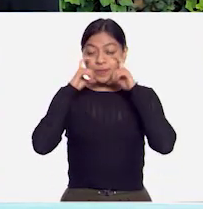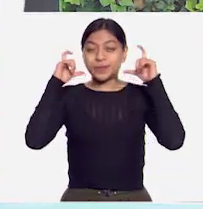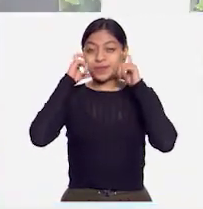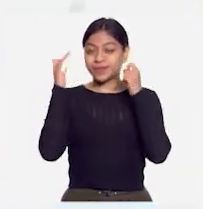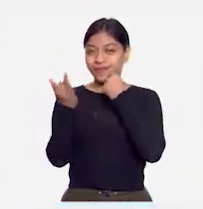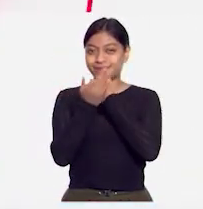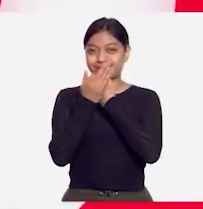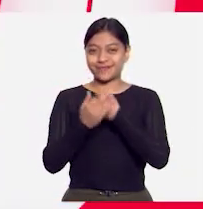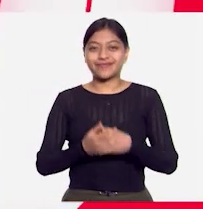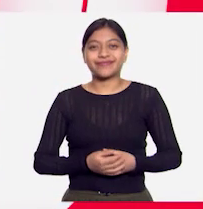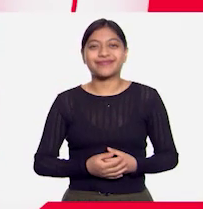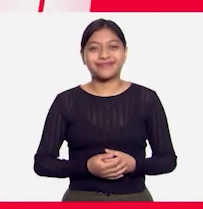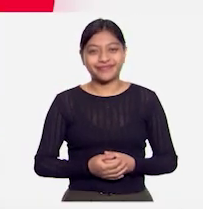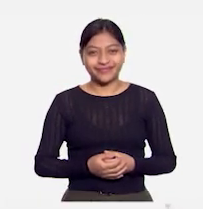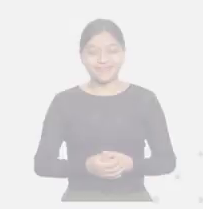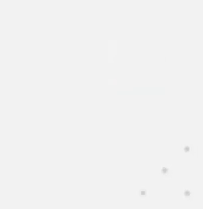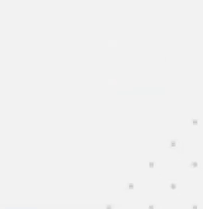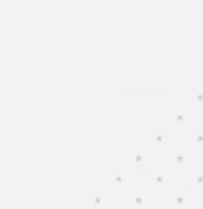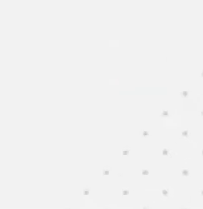la protección.